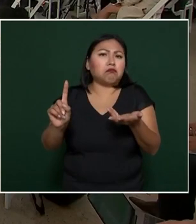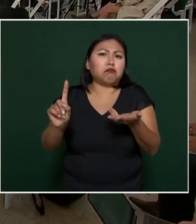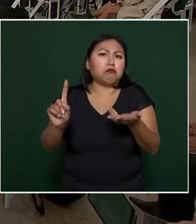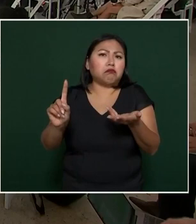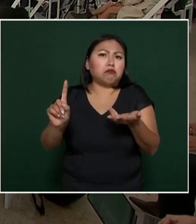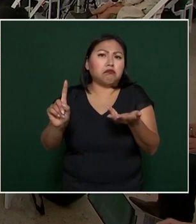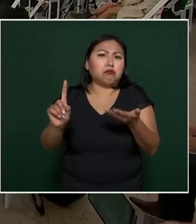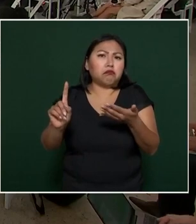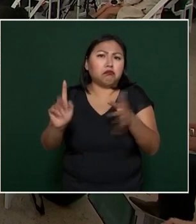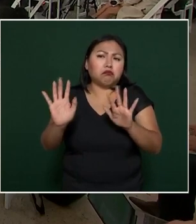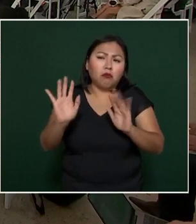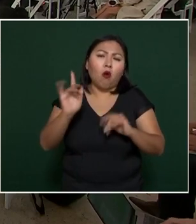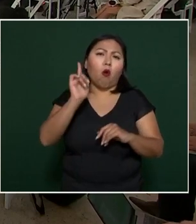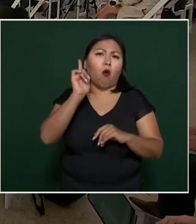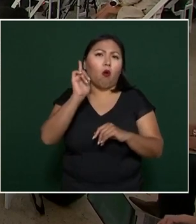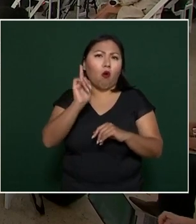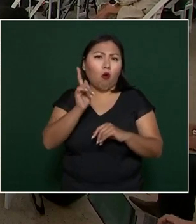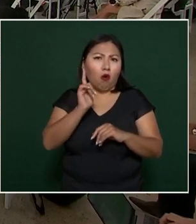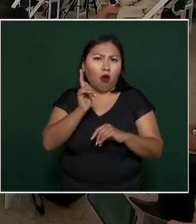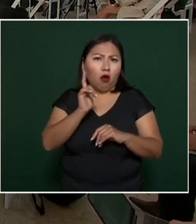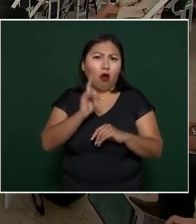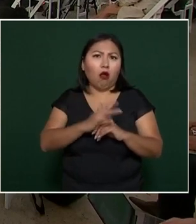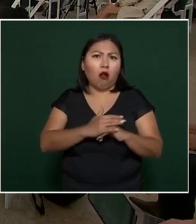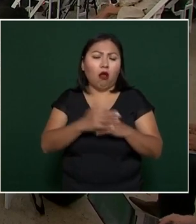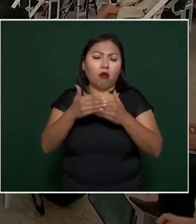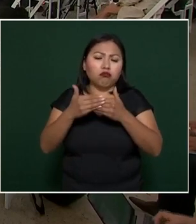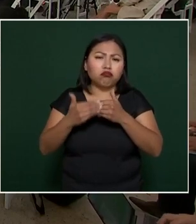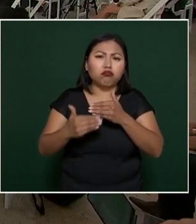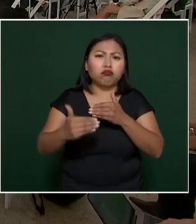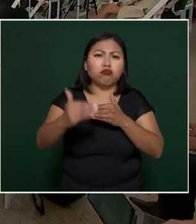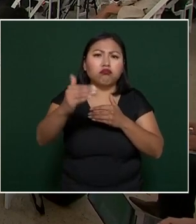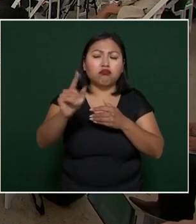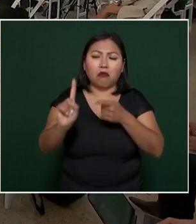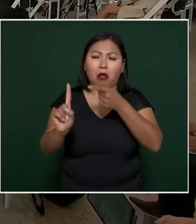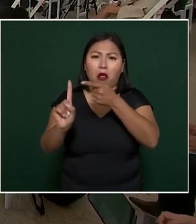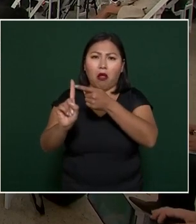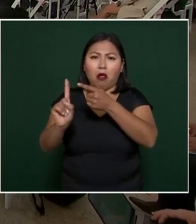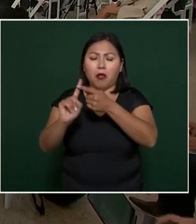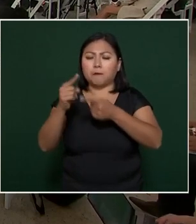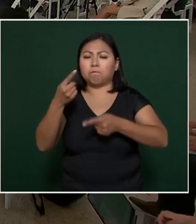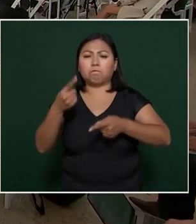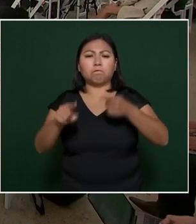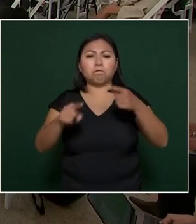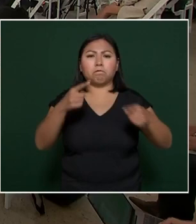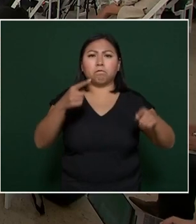de los últimos tiempos en la UNAM porque